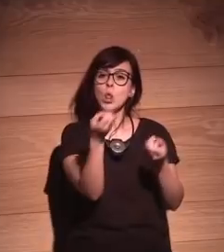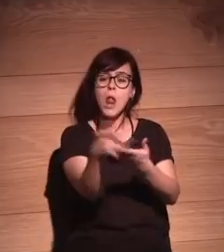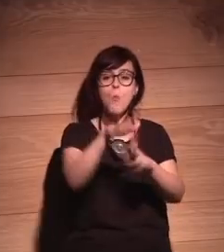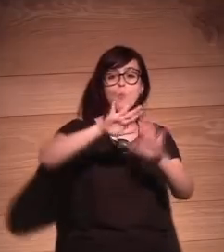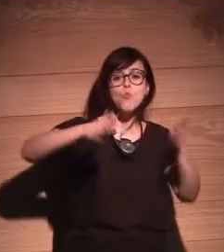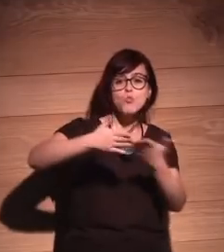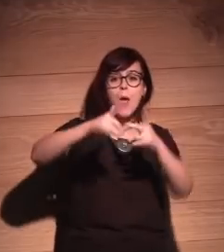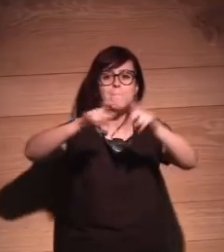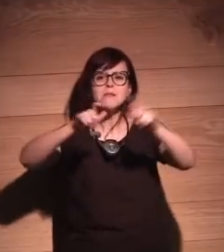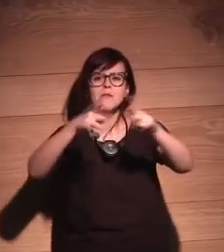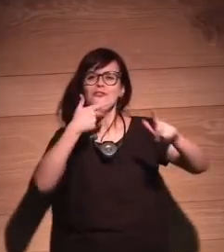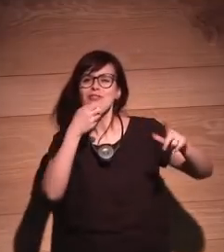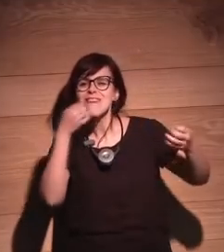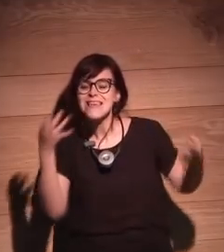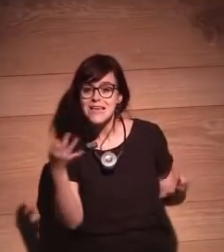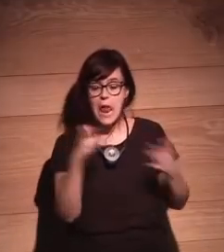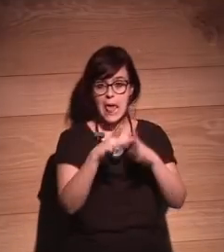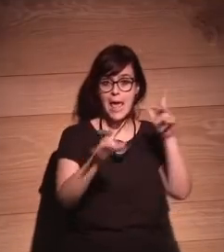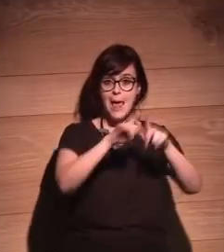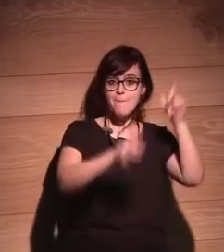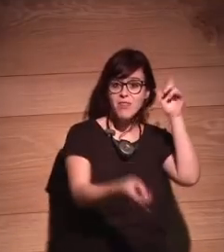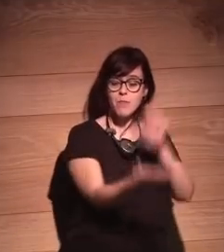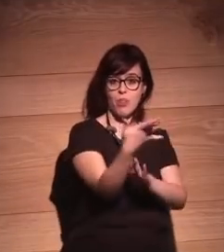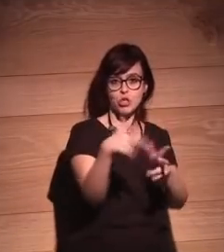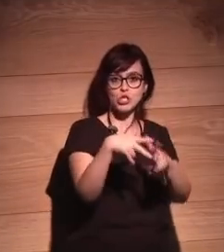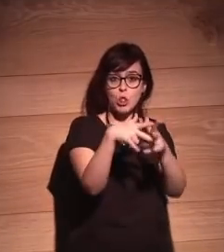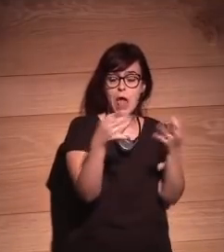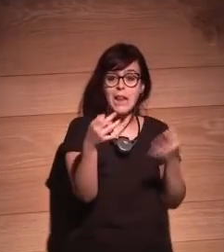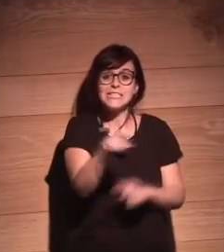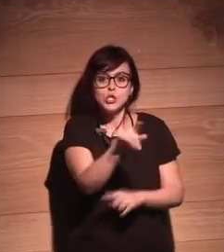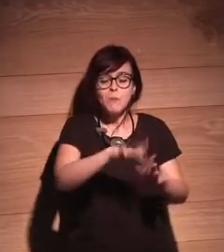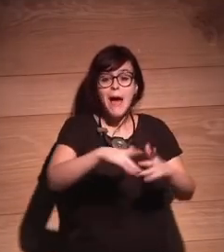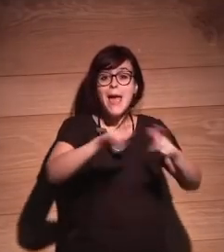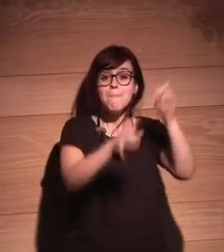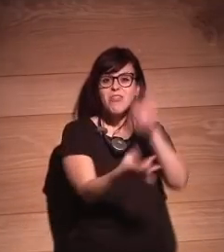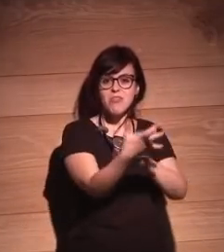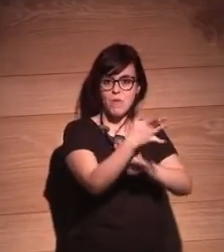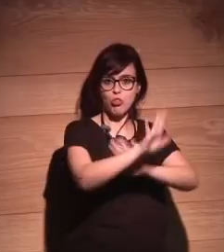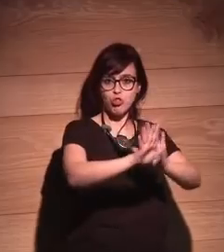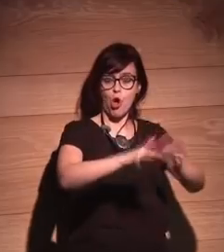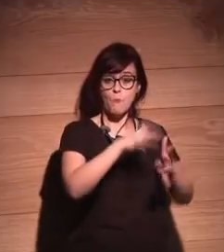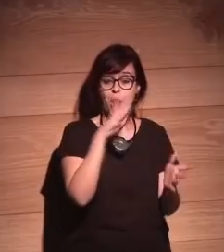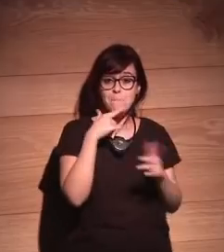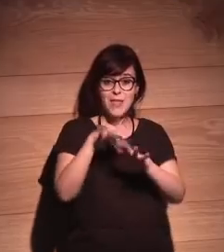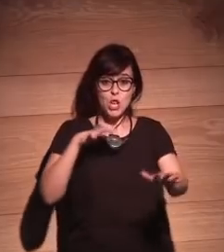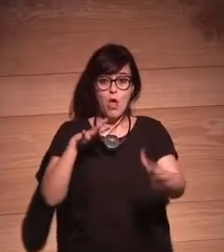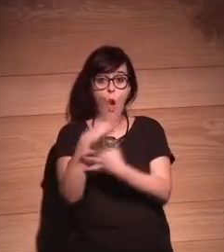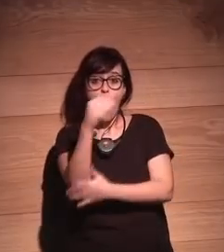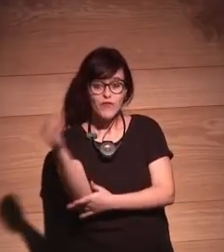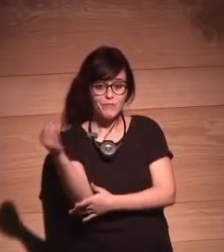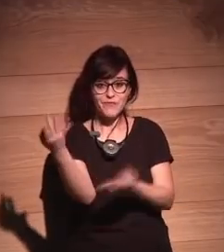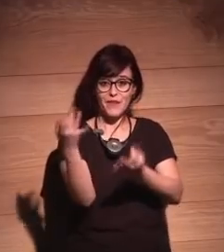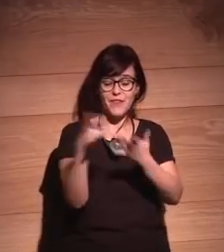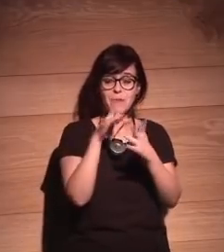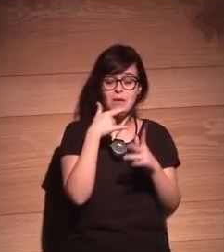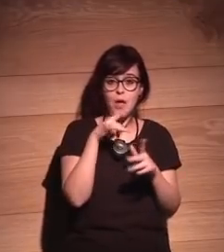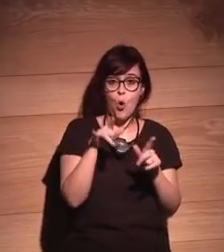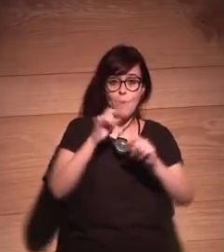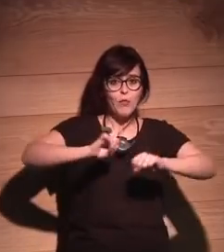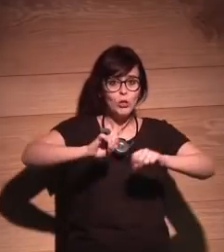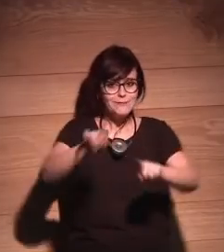moviendo en el mundo de la empresa, el emprendimiento social o no, el emprendimiento al que se han visto abocados muchísimos jóvenes y muchísimos